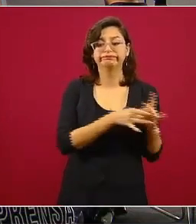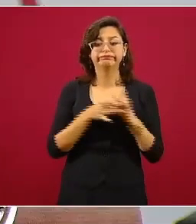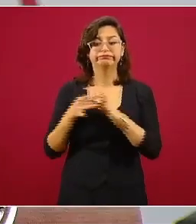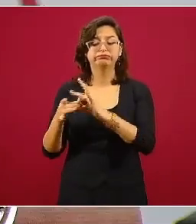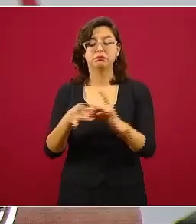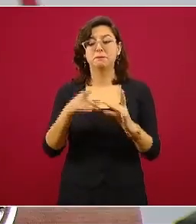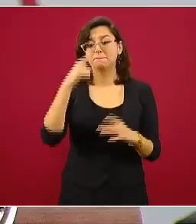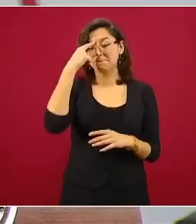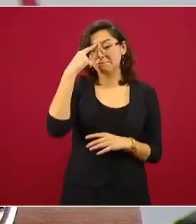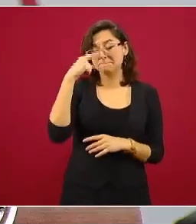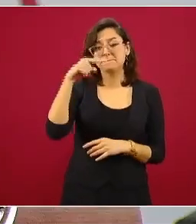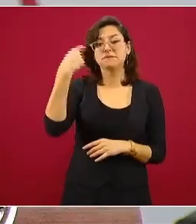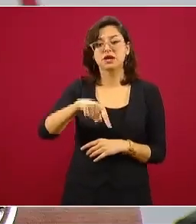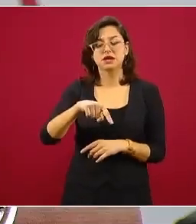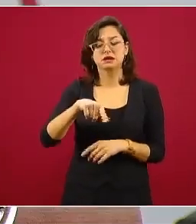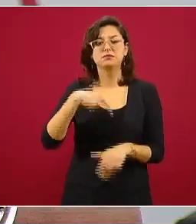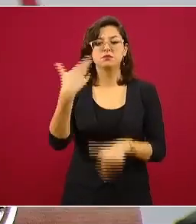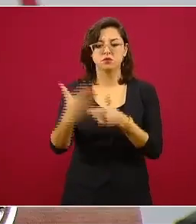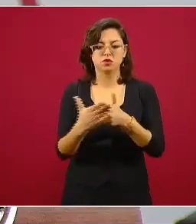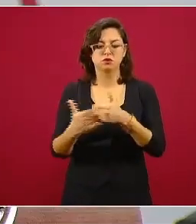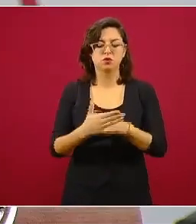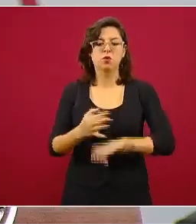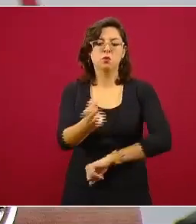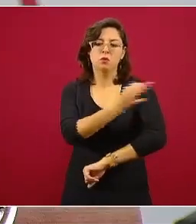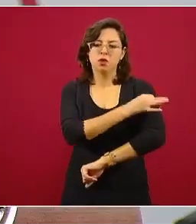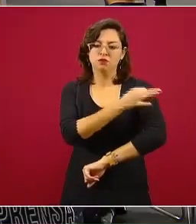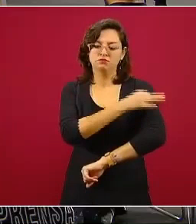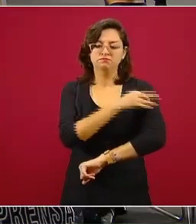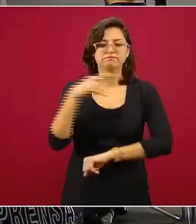obtener lo más pronto posible la vacuna.